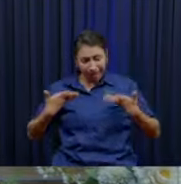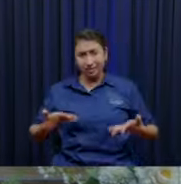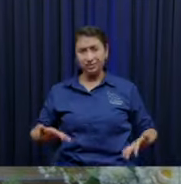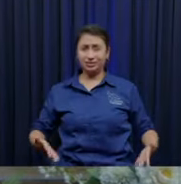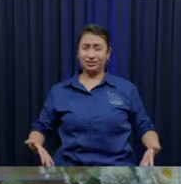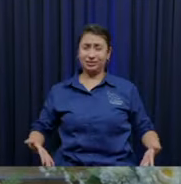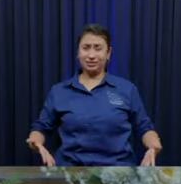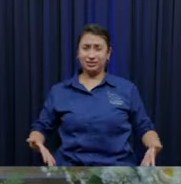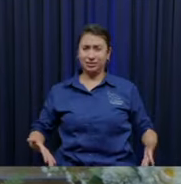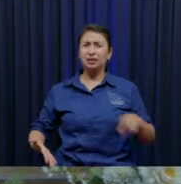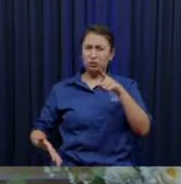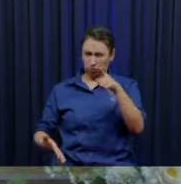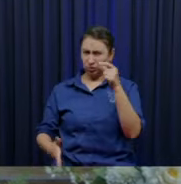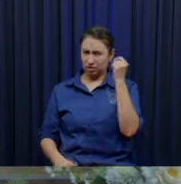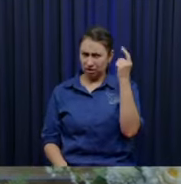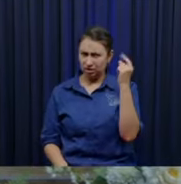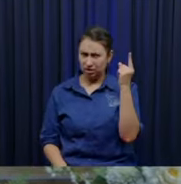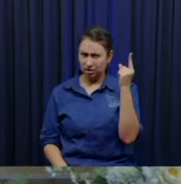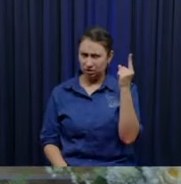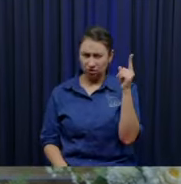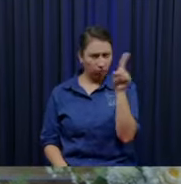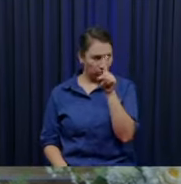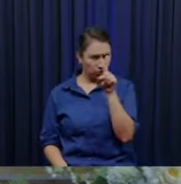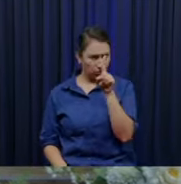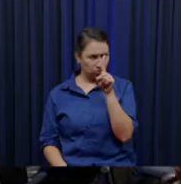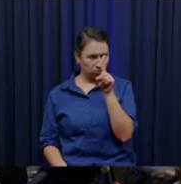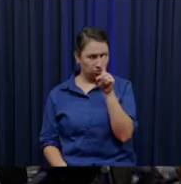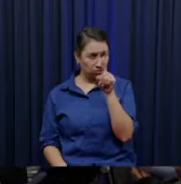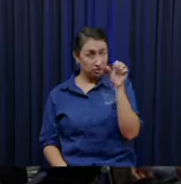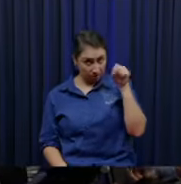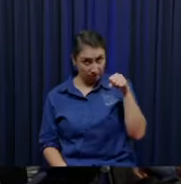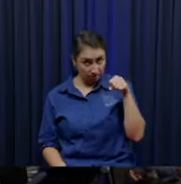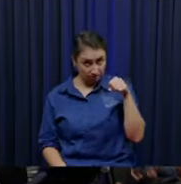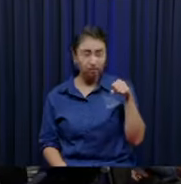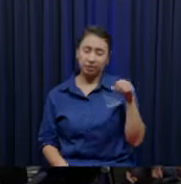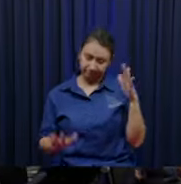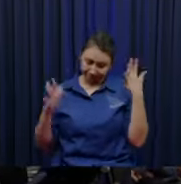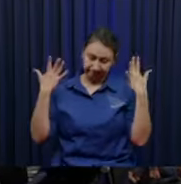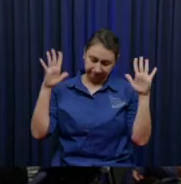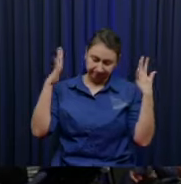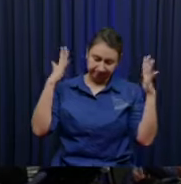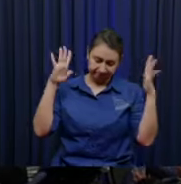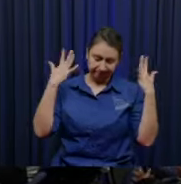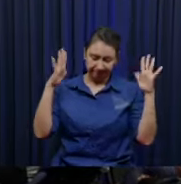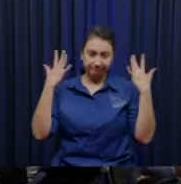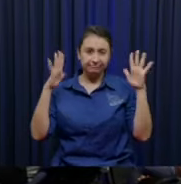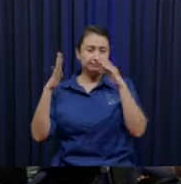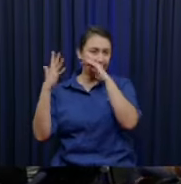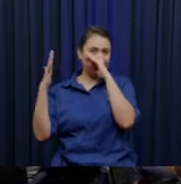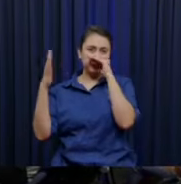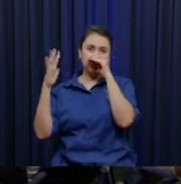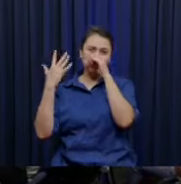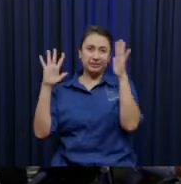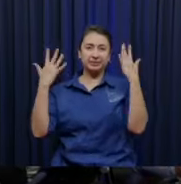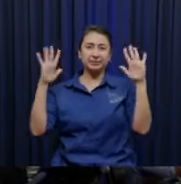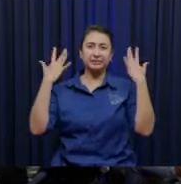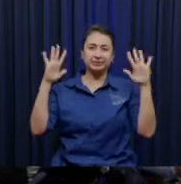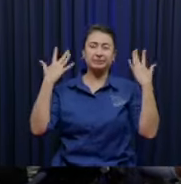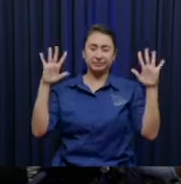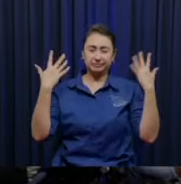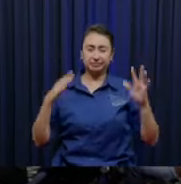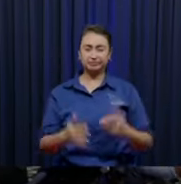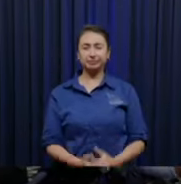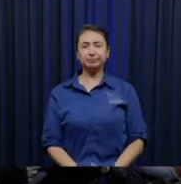un aplauso al rey si me estoy dando a entender. Si no, no se lo de. Bueno, yo sí me estoy entendiendo.